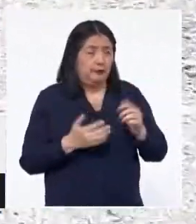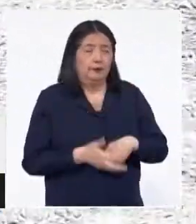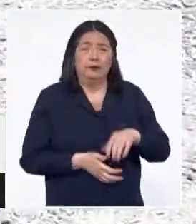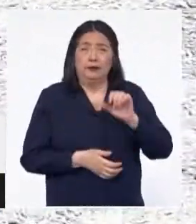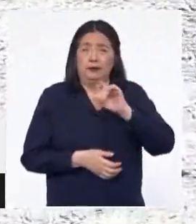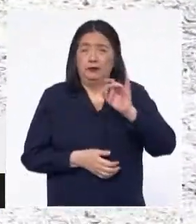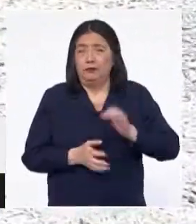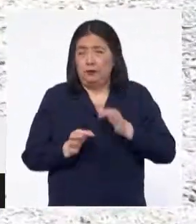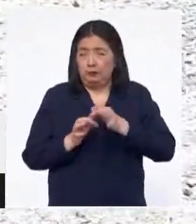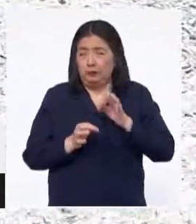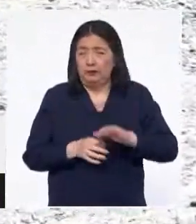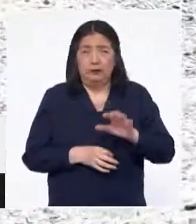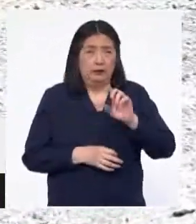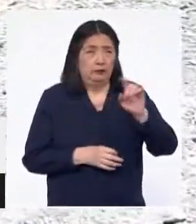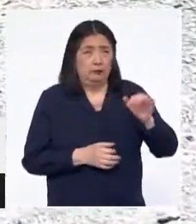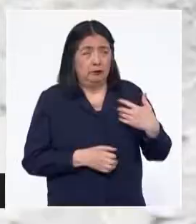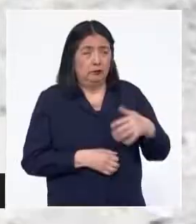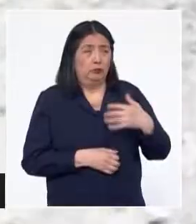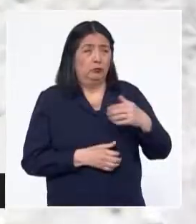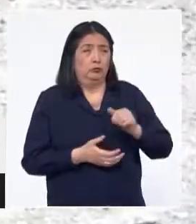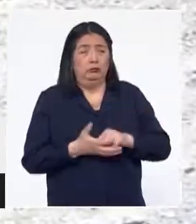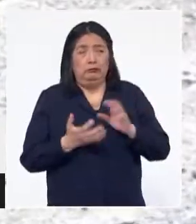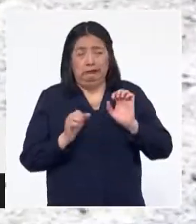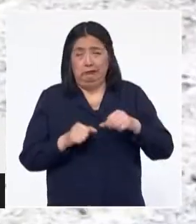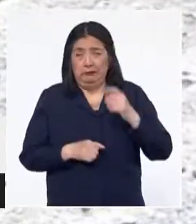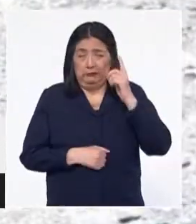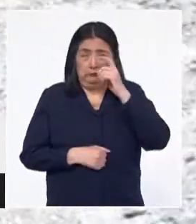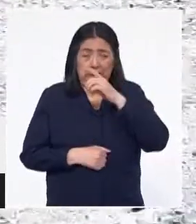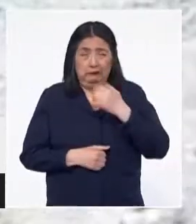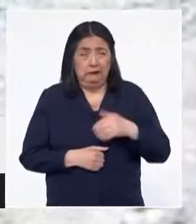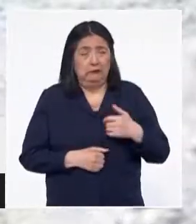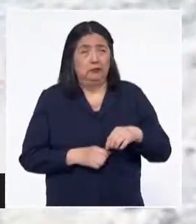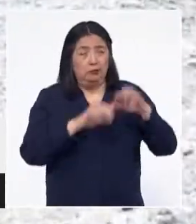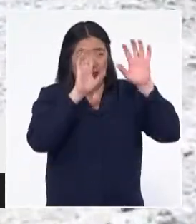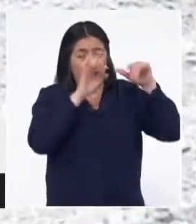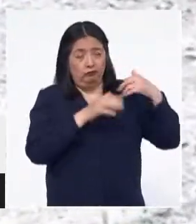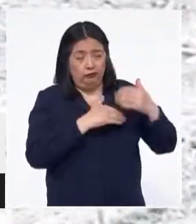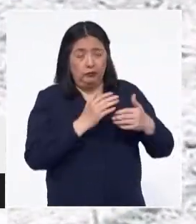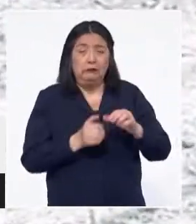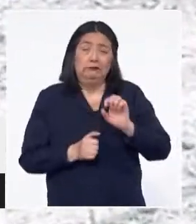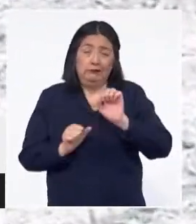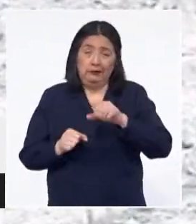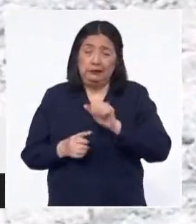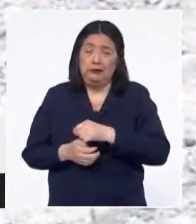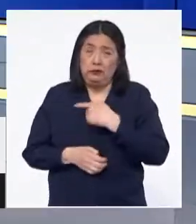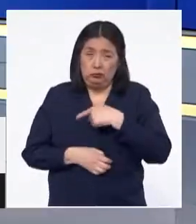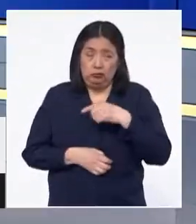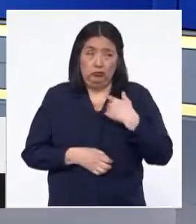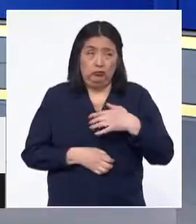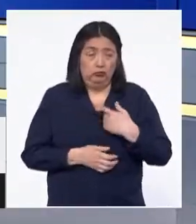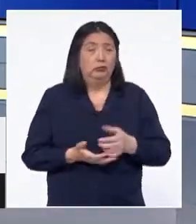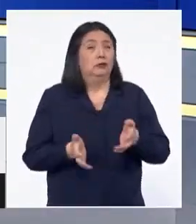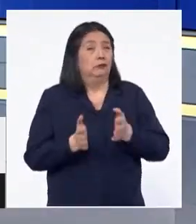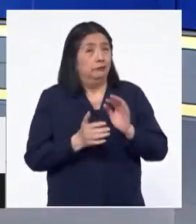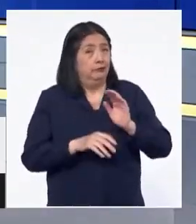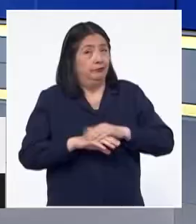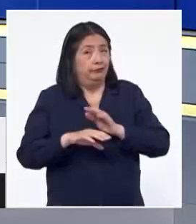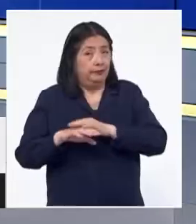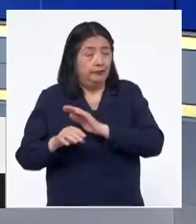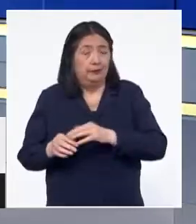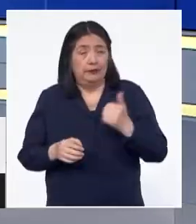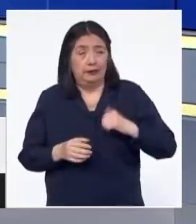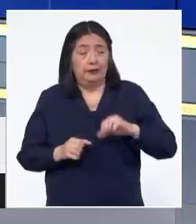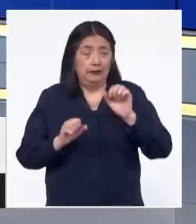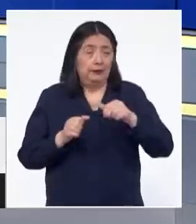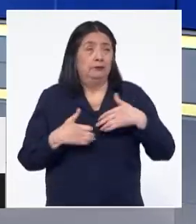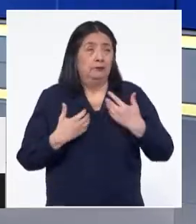Secoche, en la provincia de Camaná, con una situación que se podría complicar, producto del fenómeno del Niño. Por supuesto, hacemos entonces eco del llamado del alcalde a que